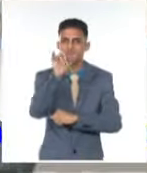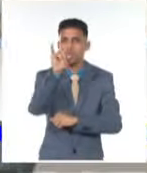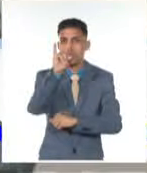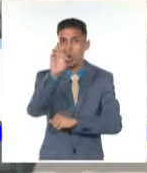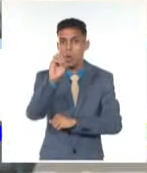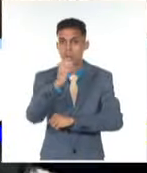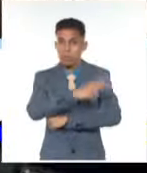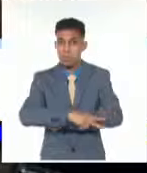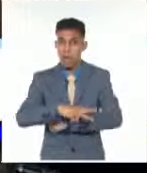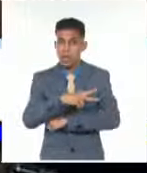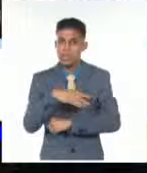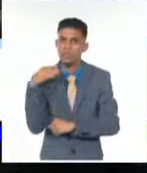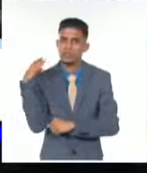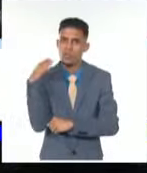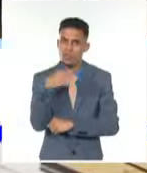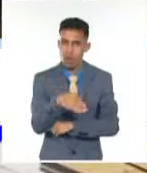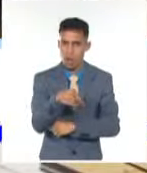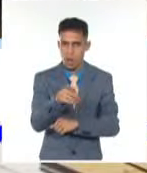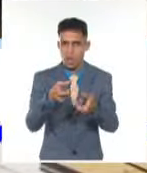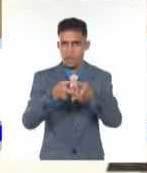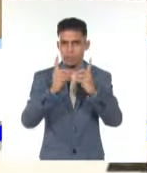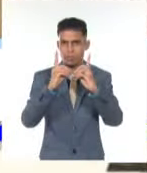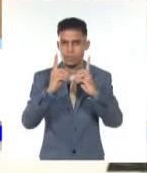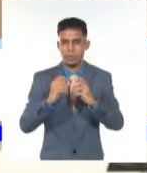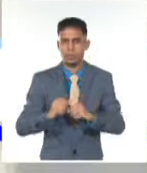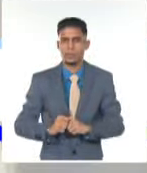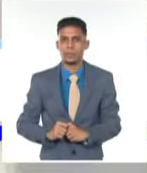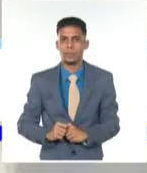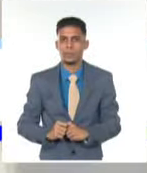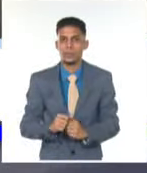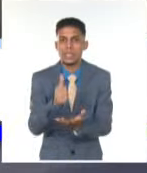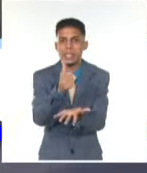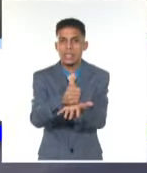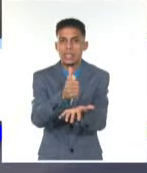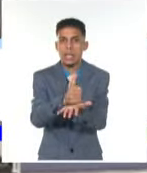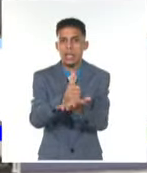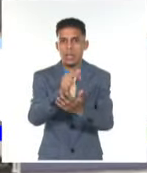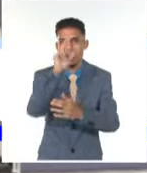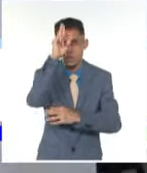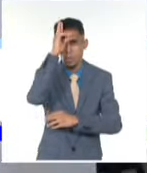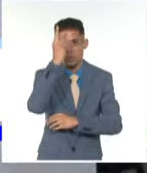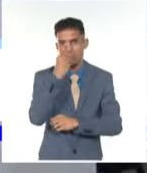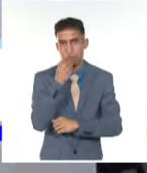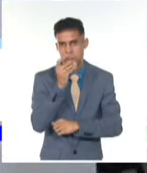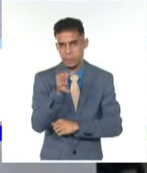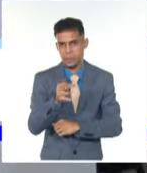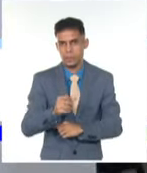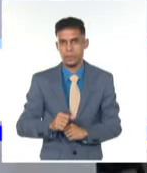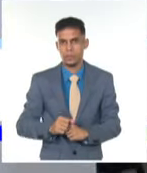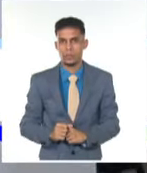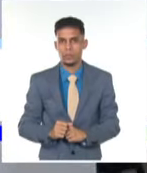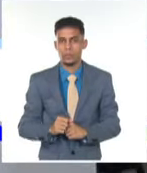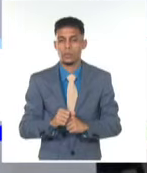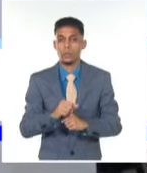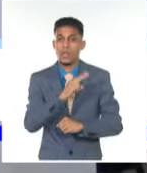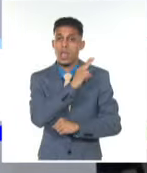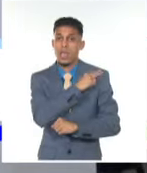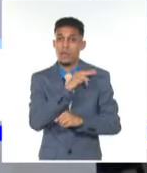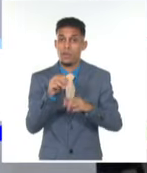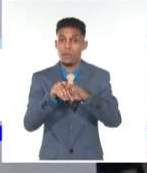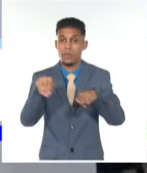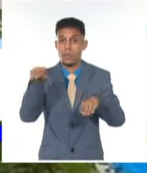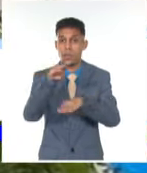países asistieron a su reciente edición, con sede en República Dominicana. El ministro cubano del